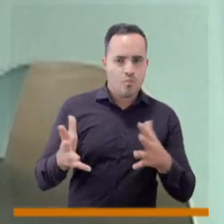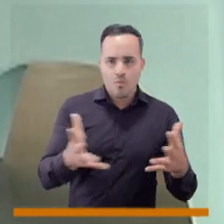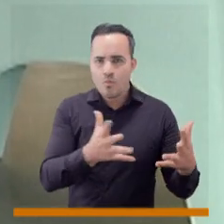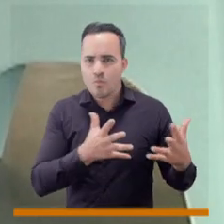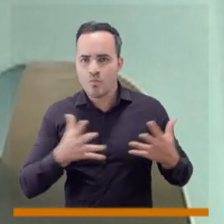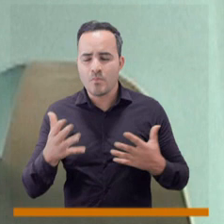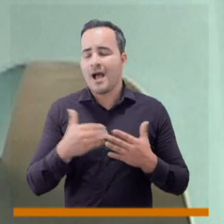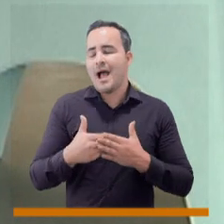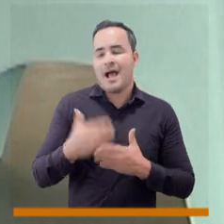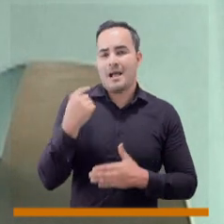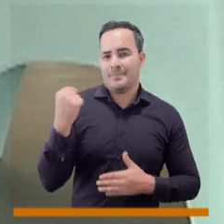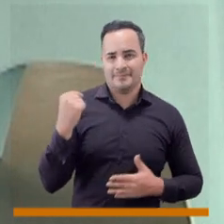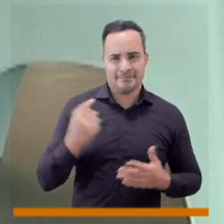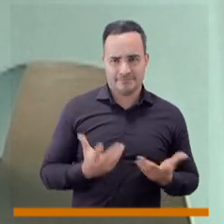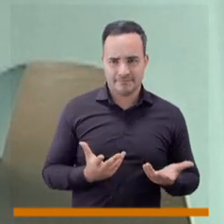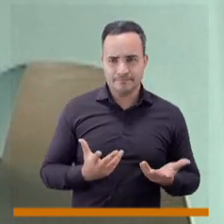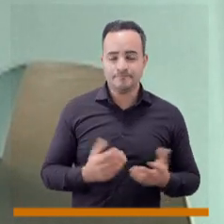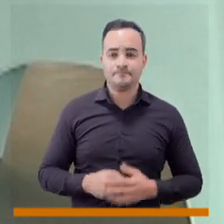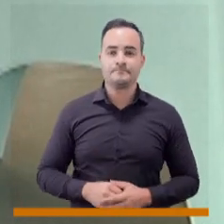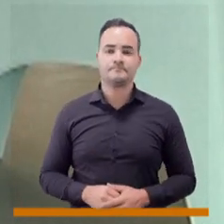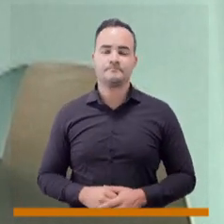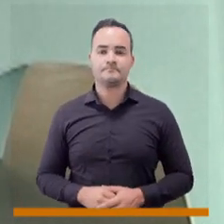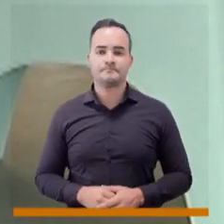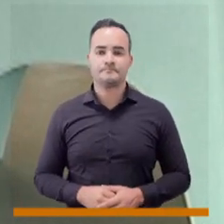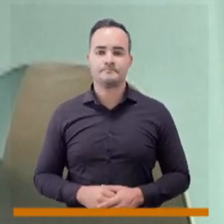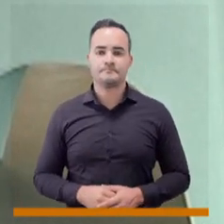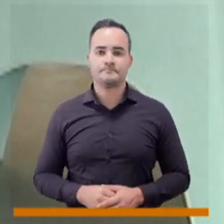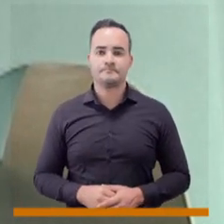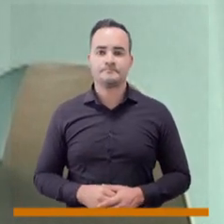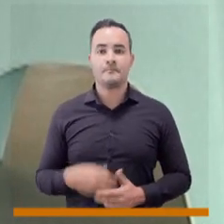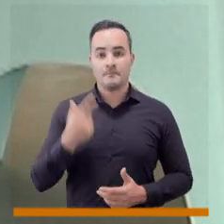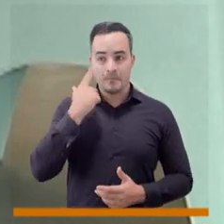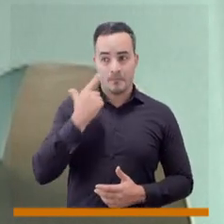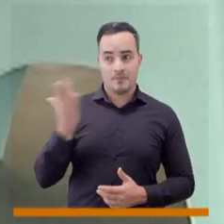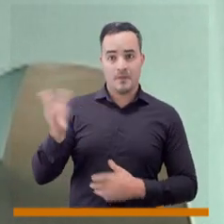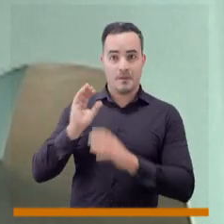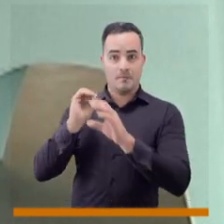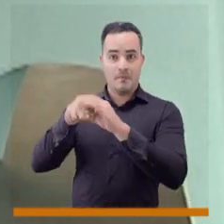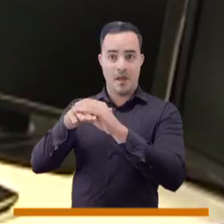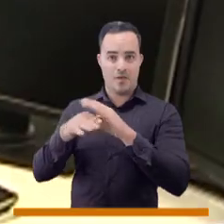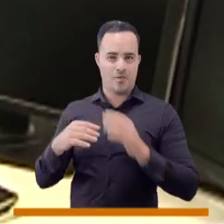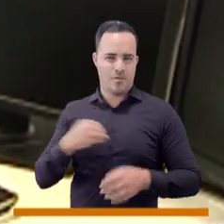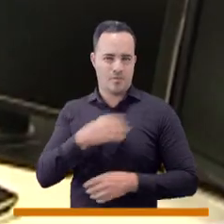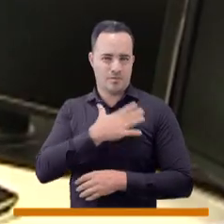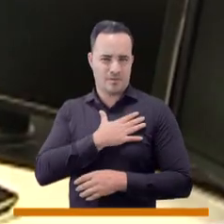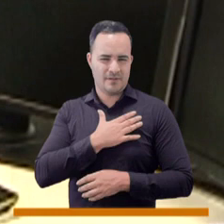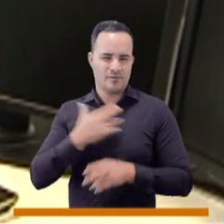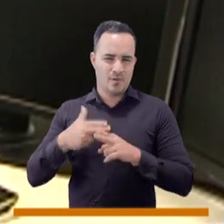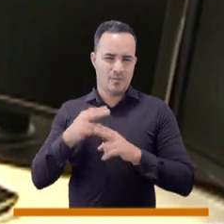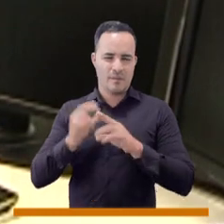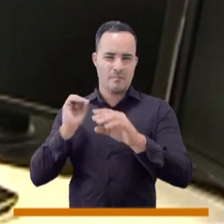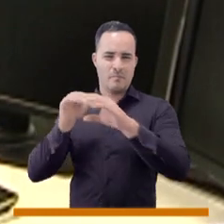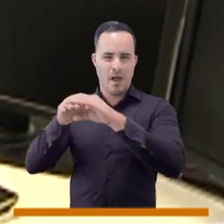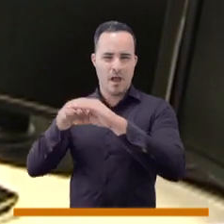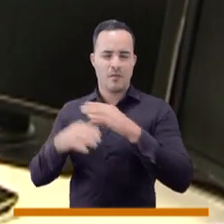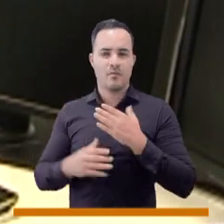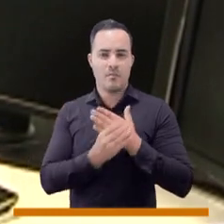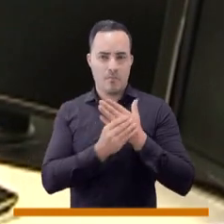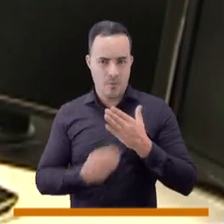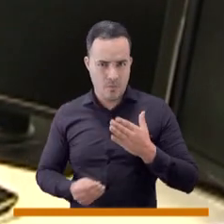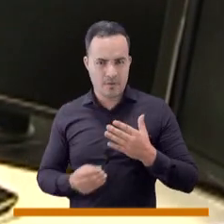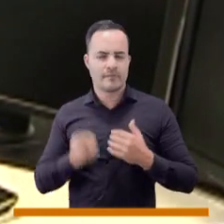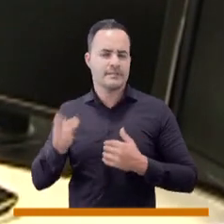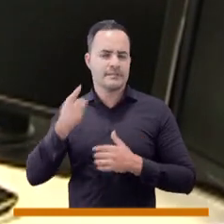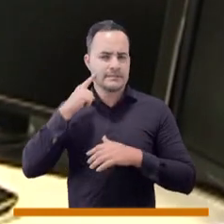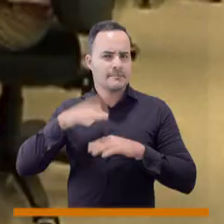en ese sentido. Cuando vemos el banco, que era el banco de las oportunidades, el banco de los pobres, que era una iniciativa más